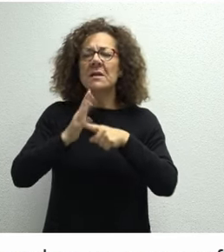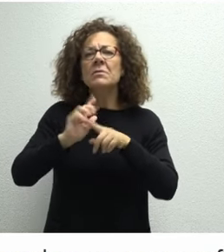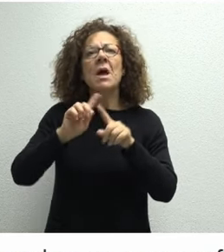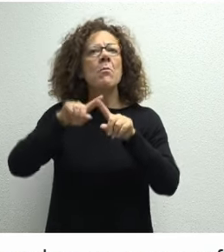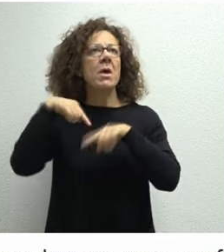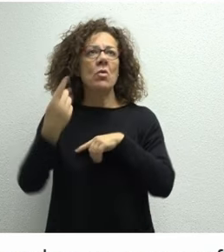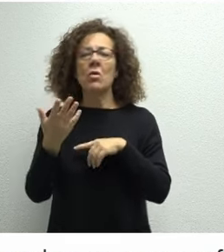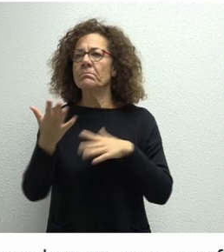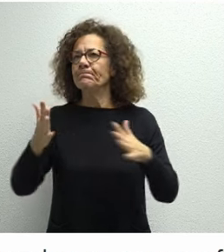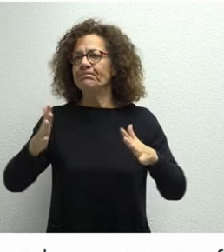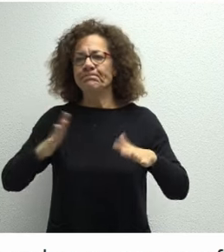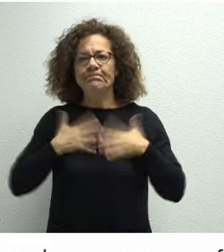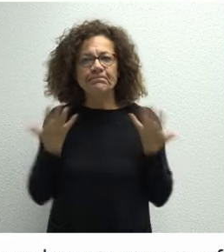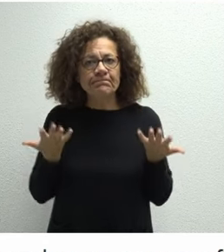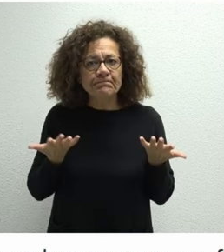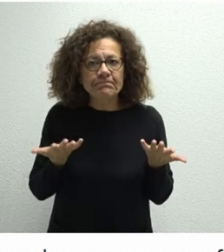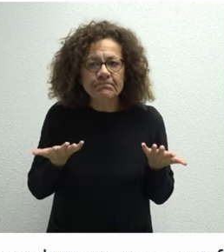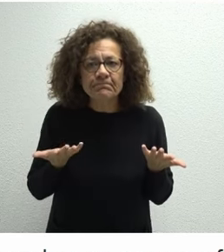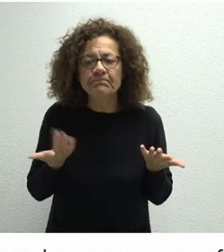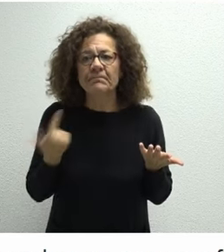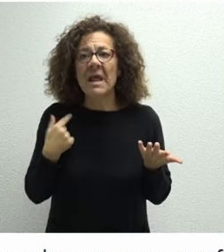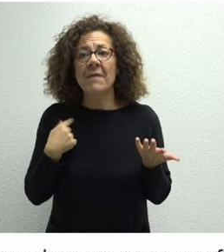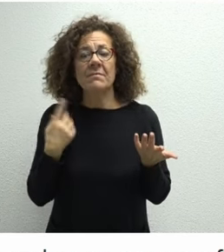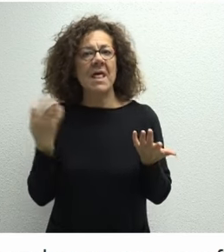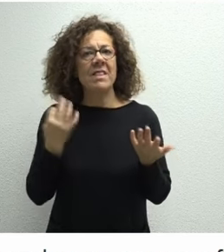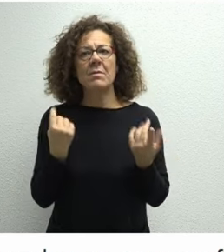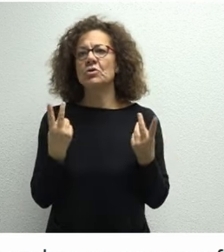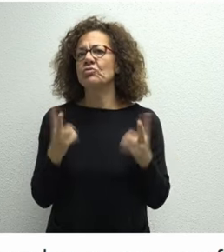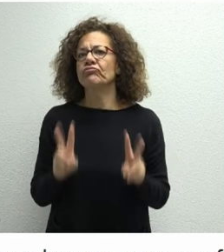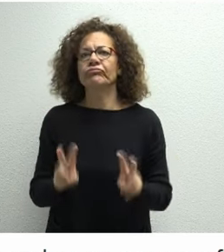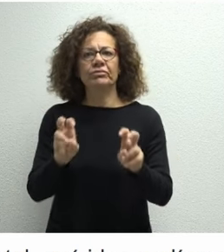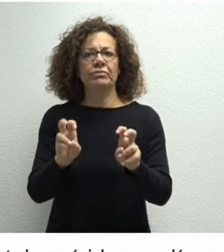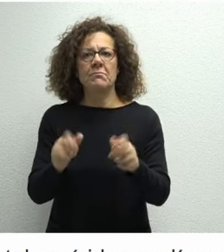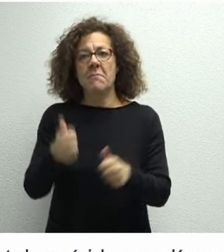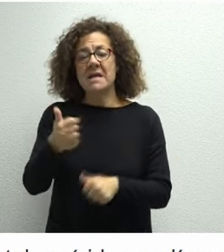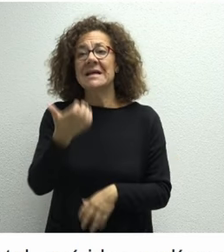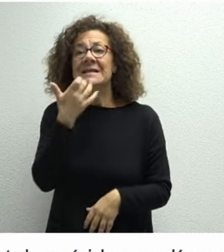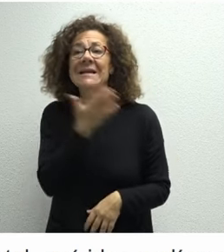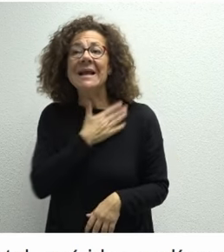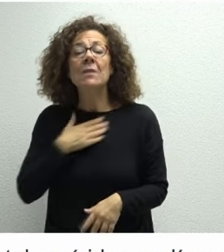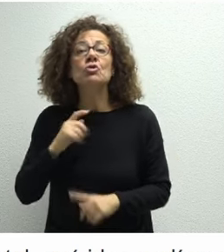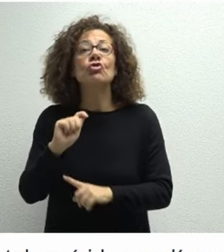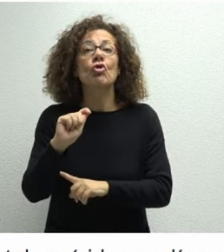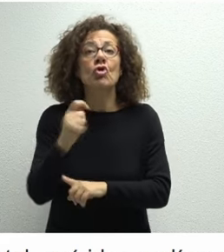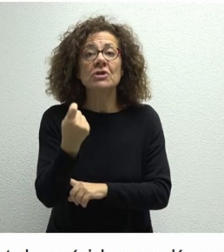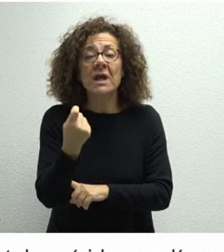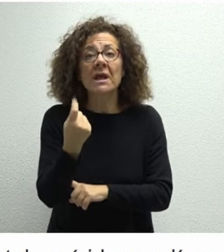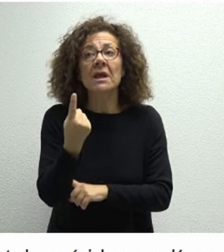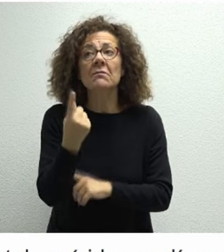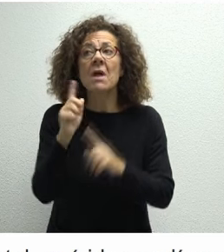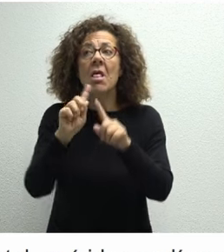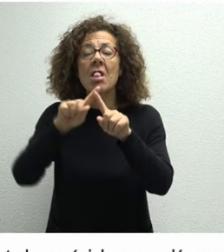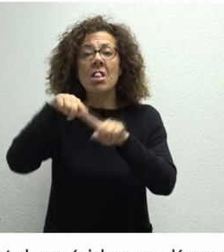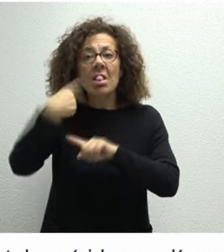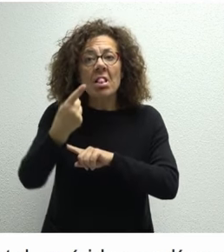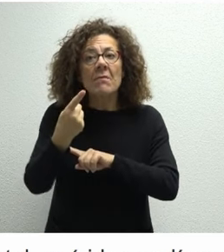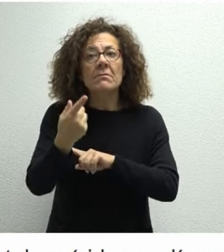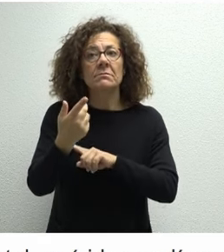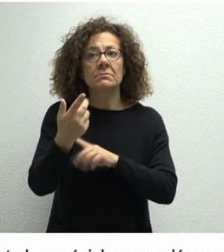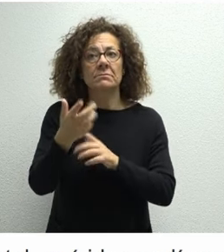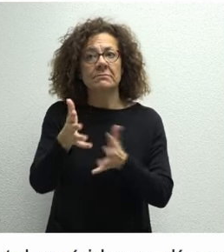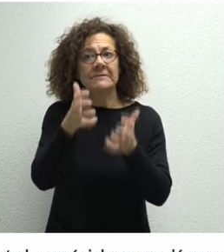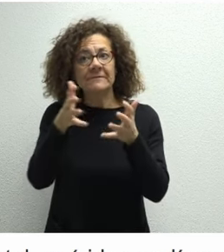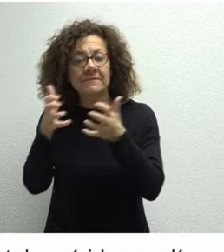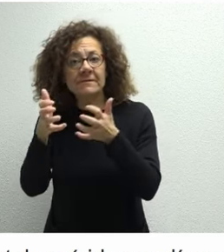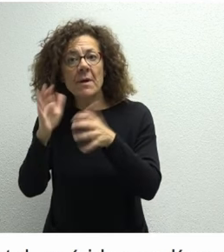bueno enseguida vimos un poco que tenemos que aterrizar lo más y que si queríamos conseguir unos frutos más rápidos o más